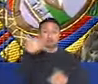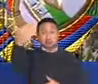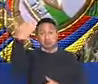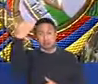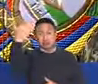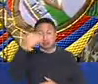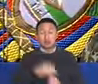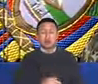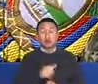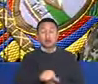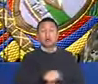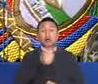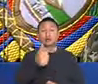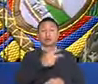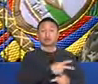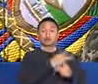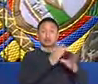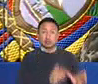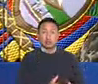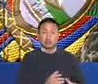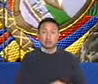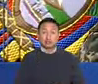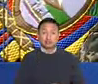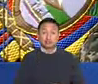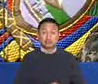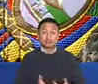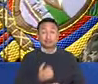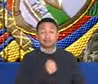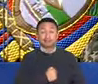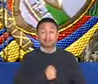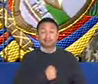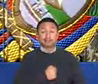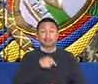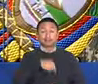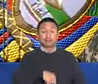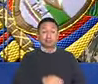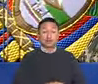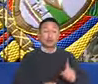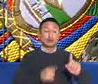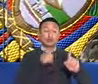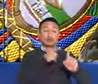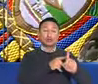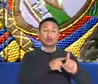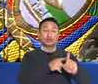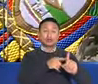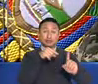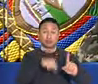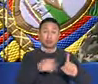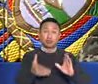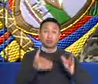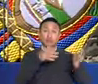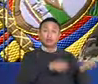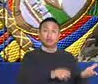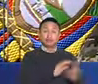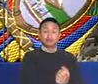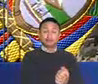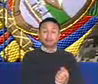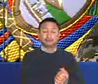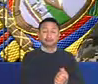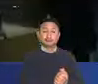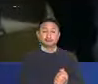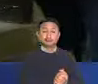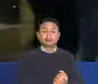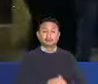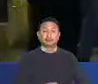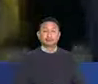alcaldes, otros para concejales. Y lamentablemente tuvimos el fallecimiento de esos 16 atentados de 3 personas que